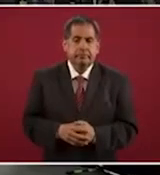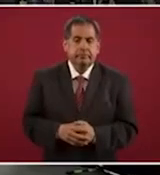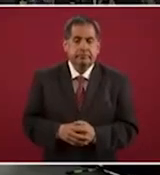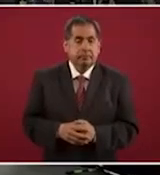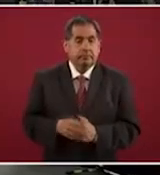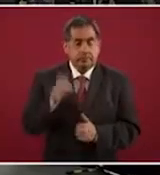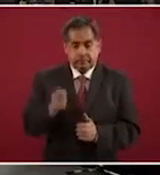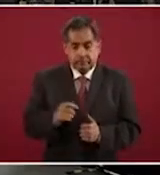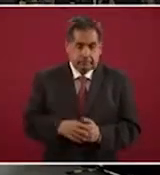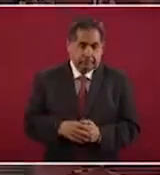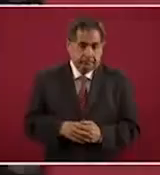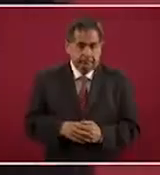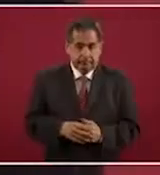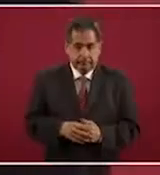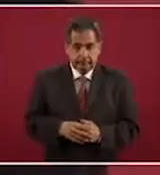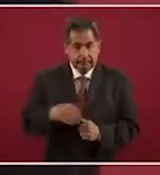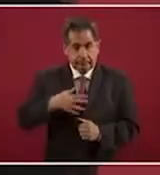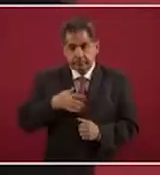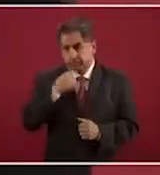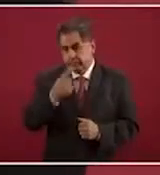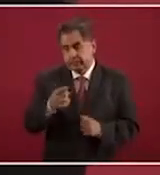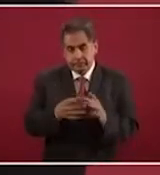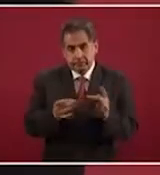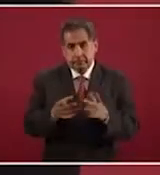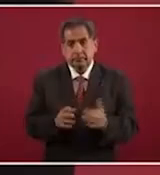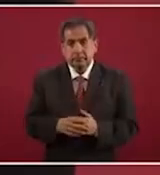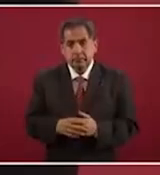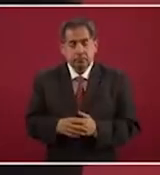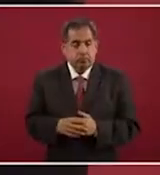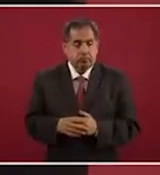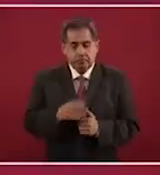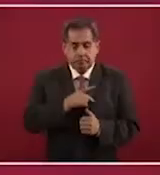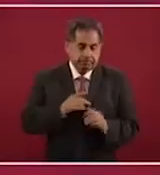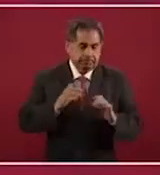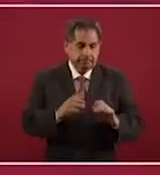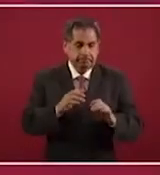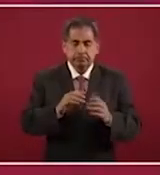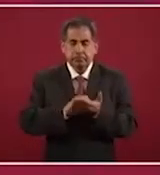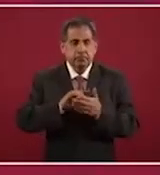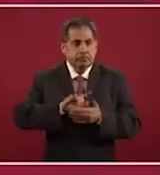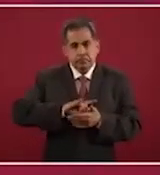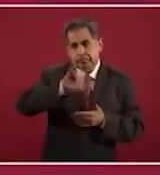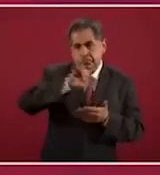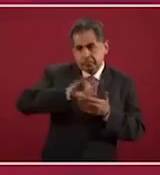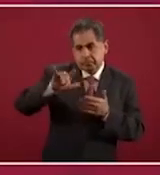lo que deseamos es que se mantengan las líneas aéreas